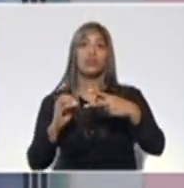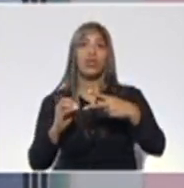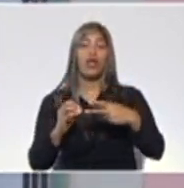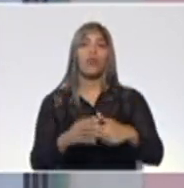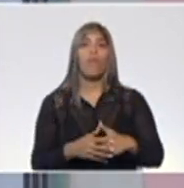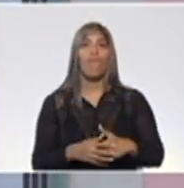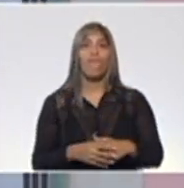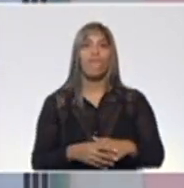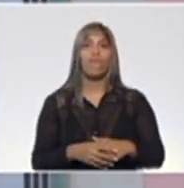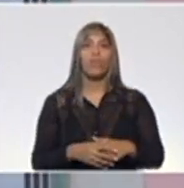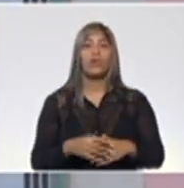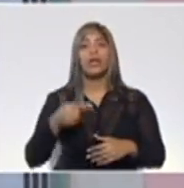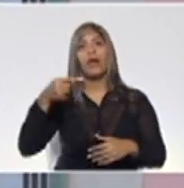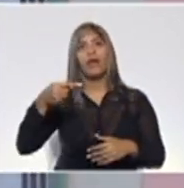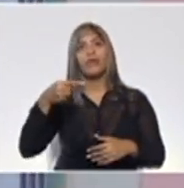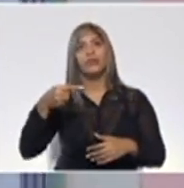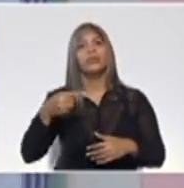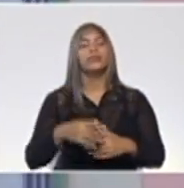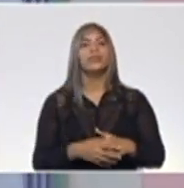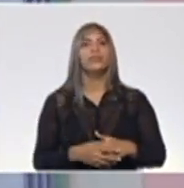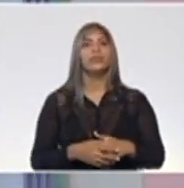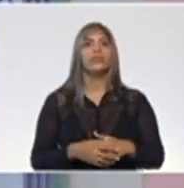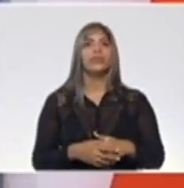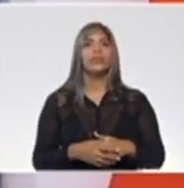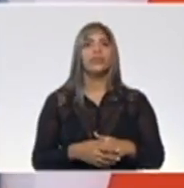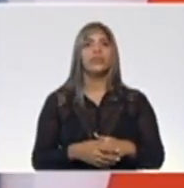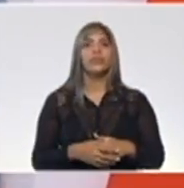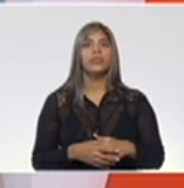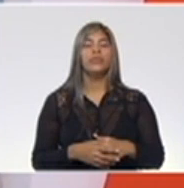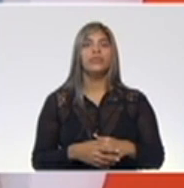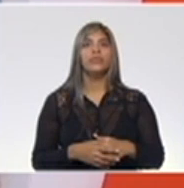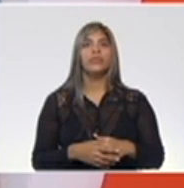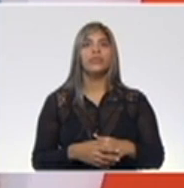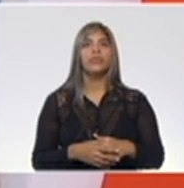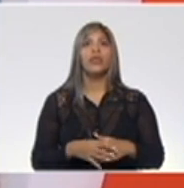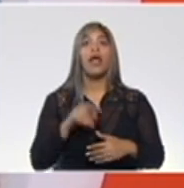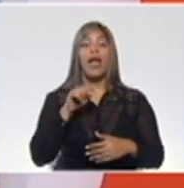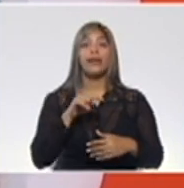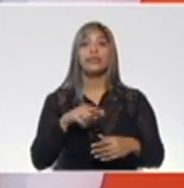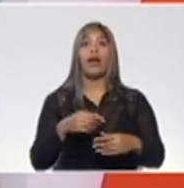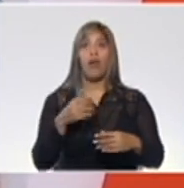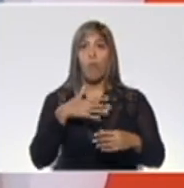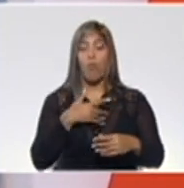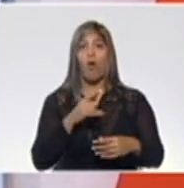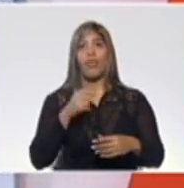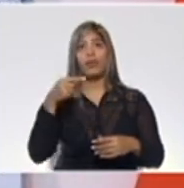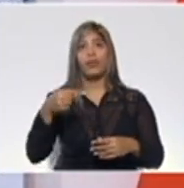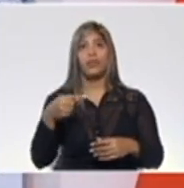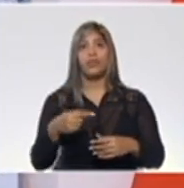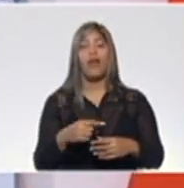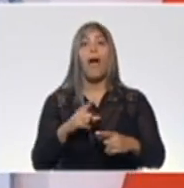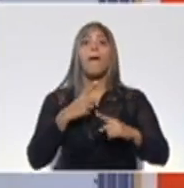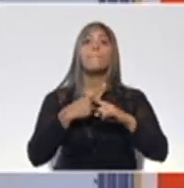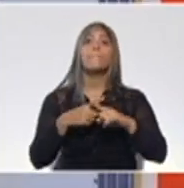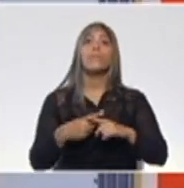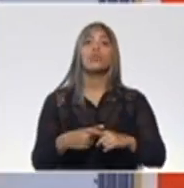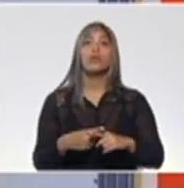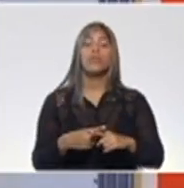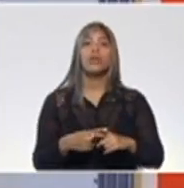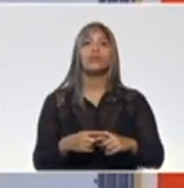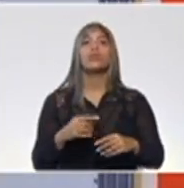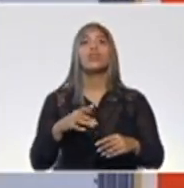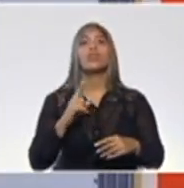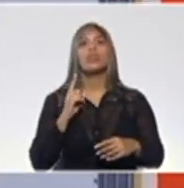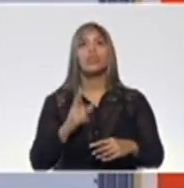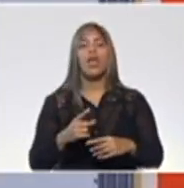significa que son negativos. Para que esta dé negativo, la multiplicación de ellos